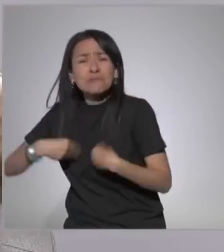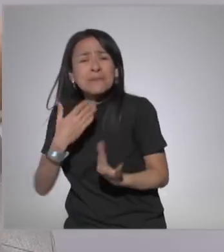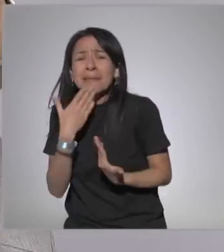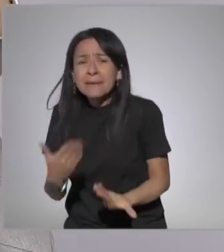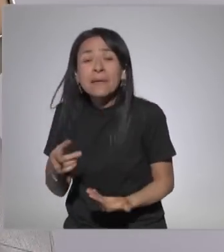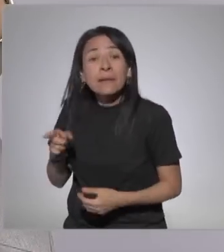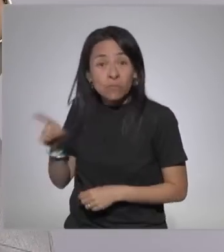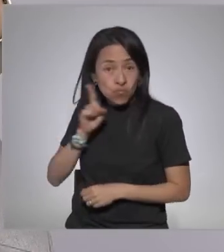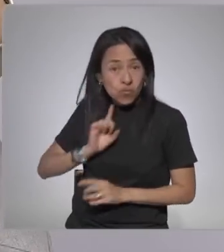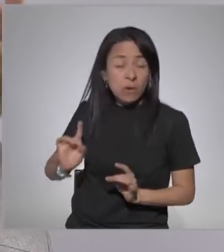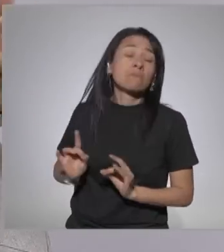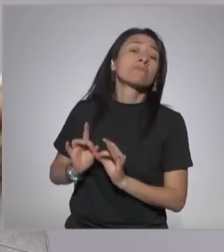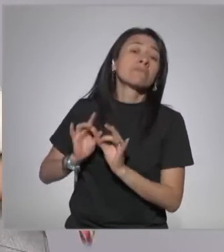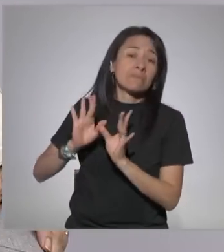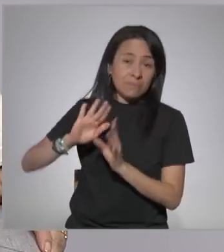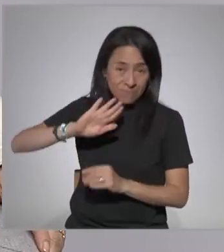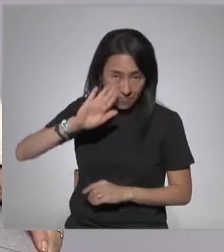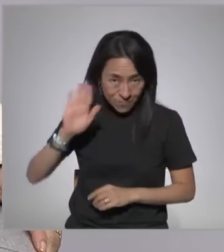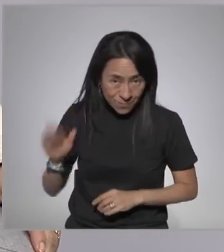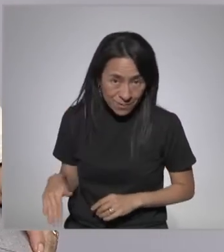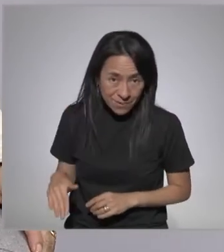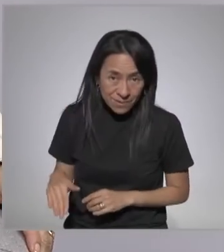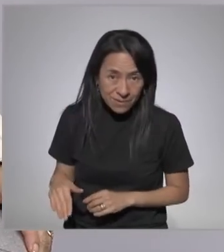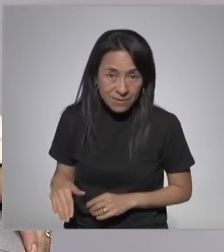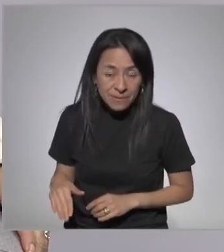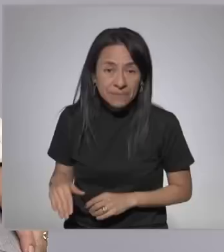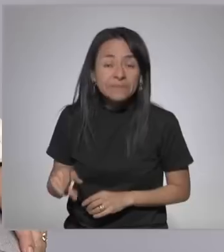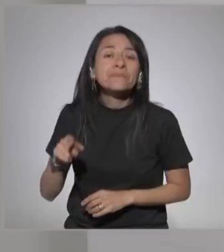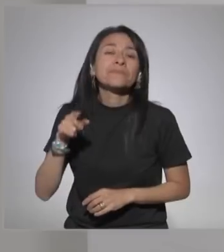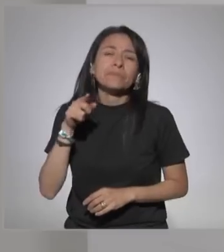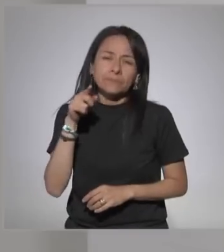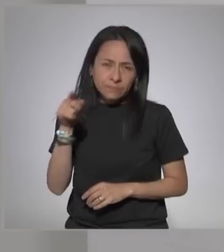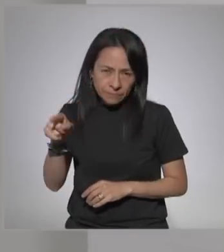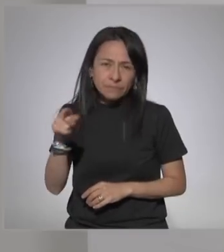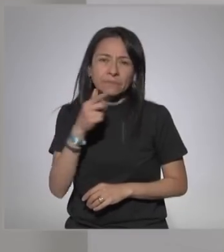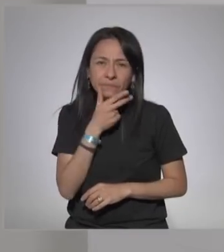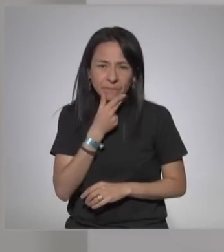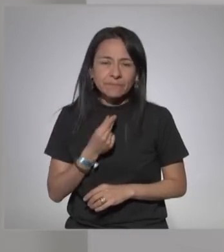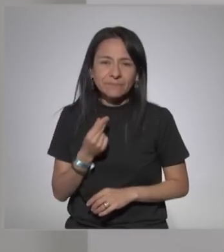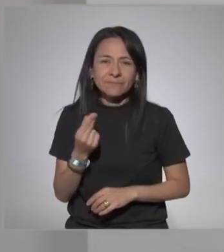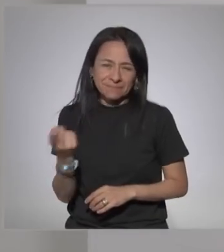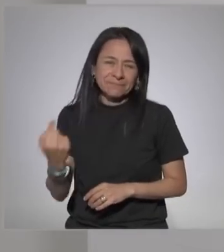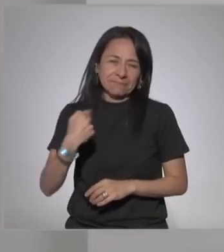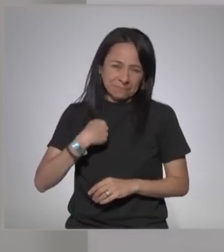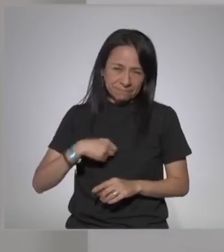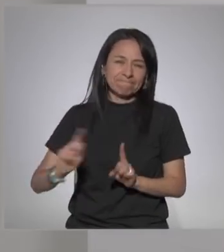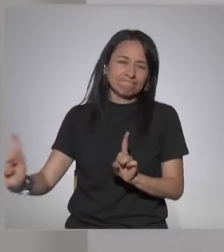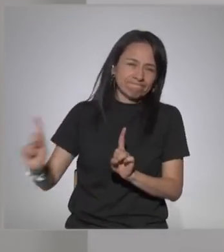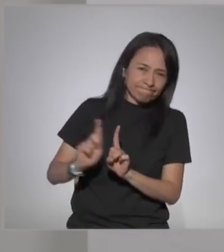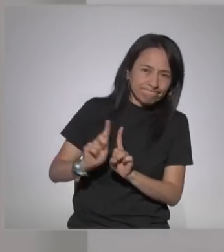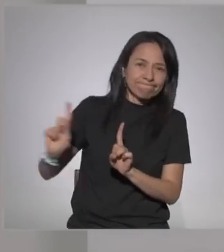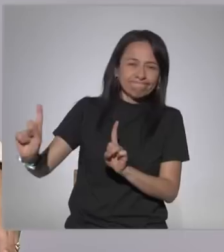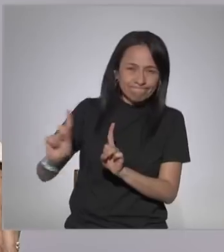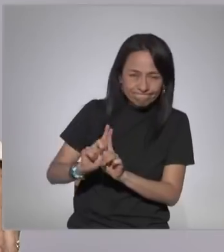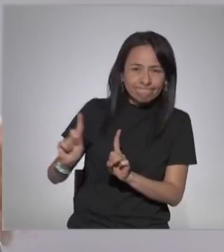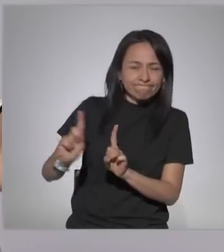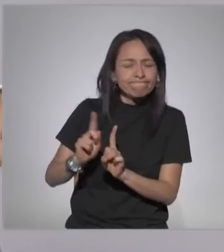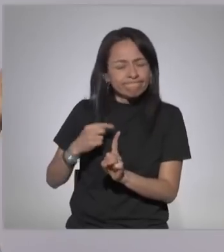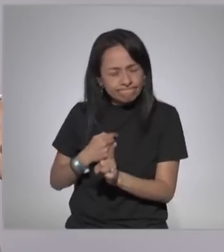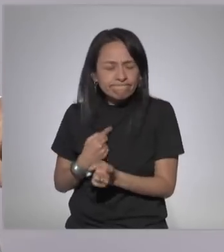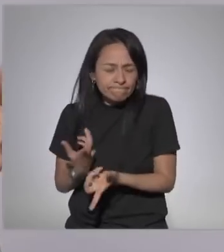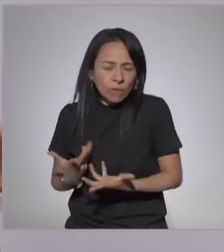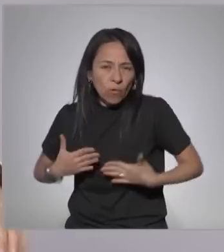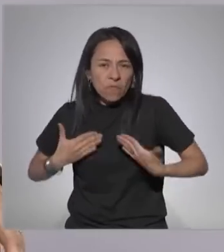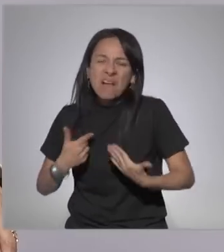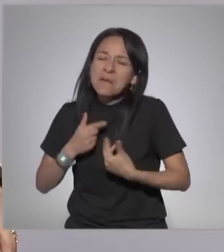muere y bueno, como él es muy cercano conmigo, pues he estado hablando con él y le decía,